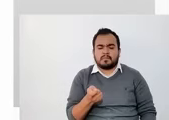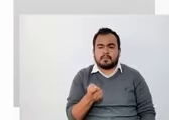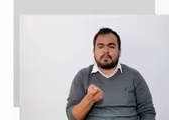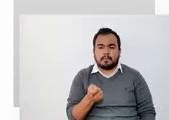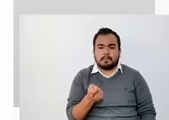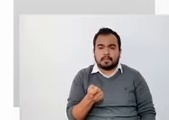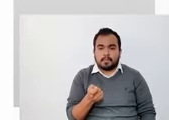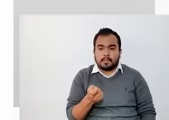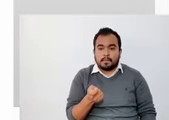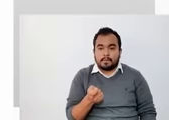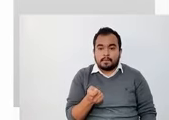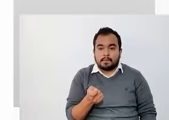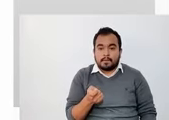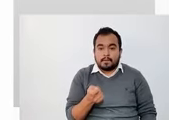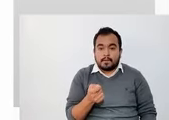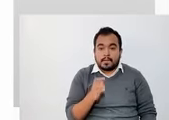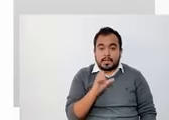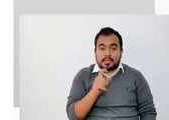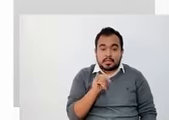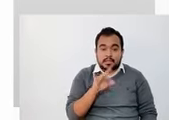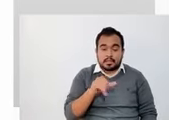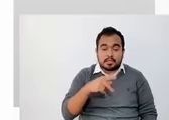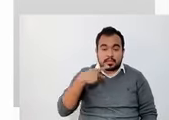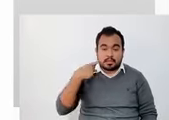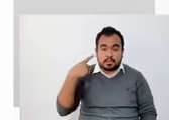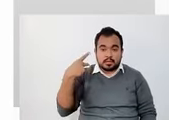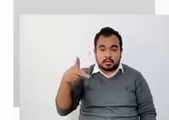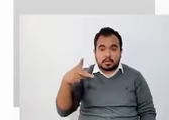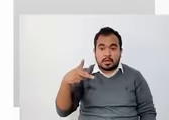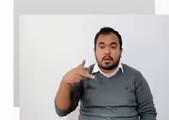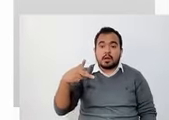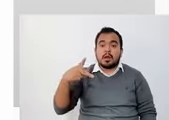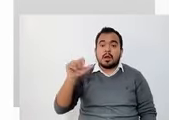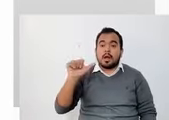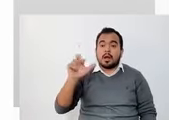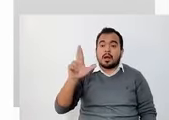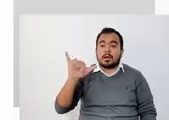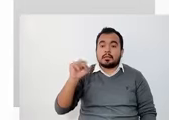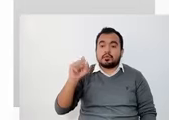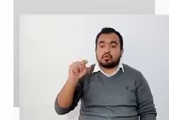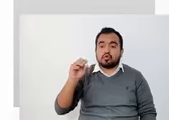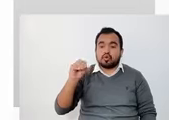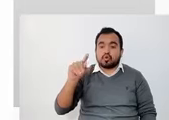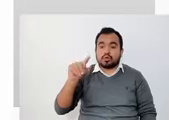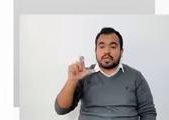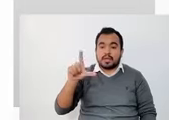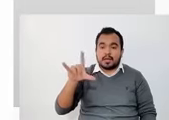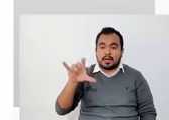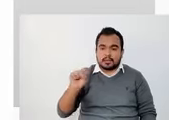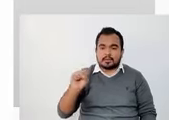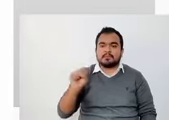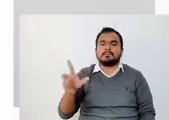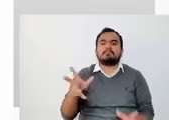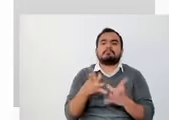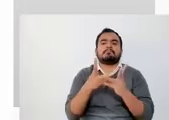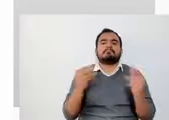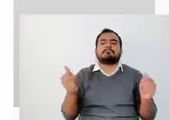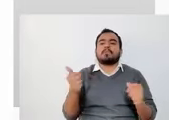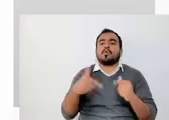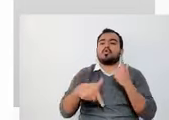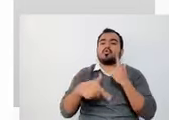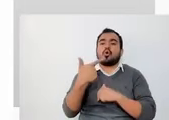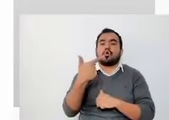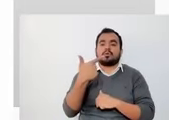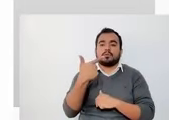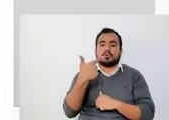la ética de Aristóteles y un modo de hacer ética que básicamente desapareció durante 12 siglos, pero que reapareció